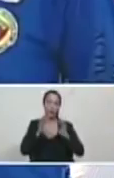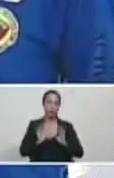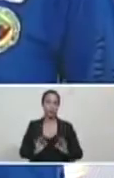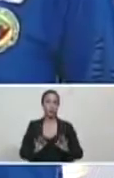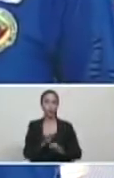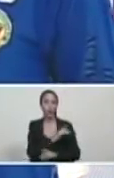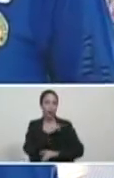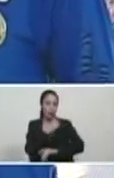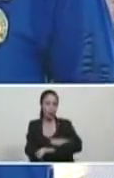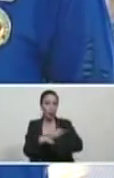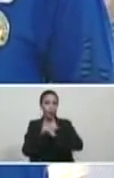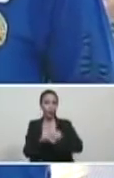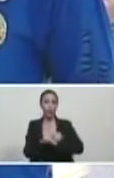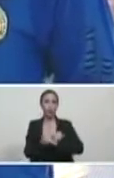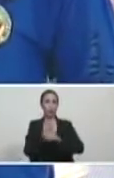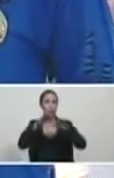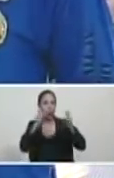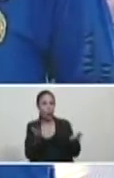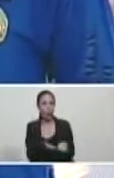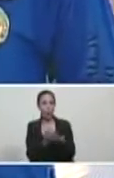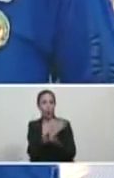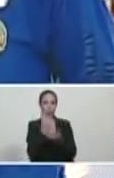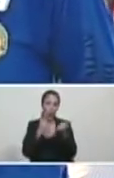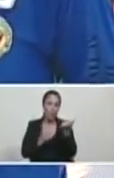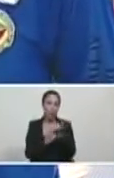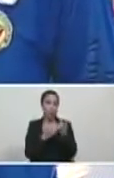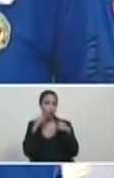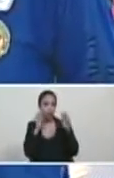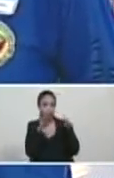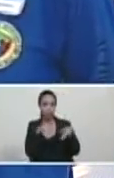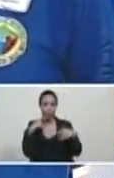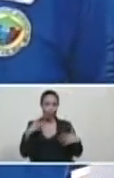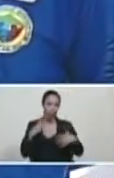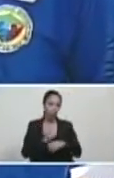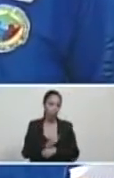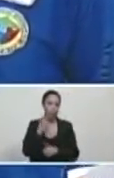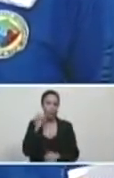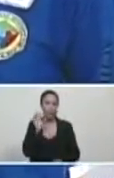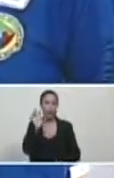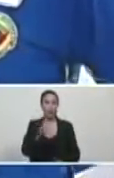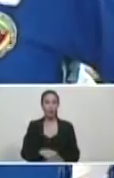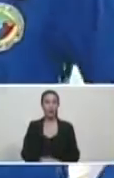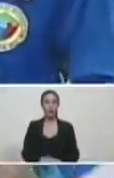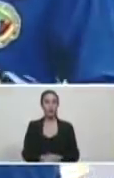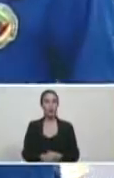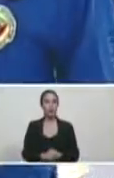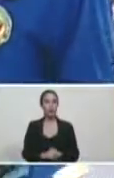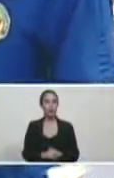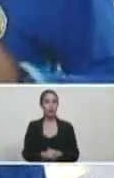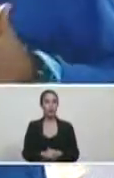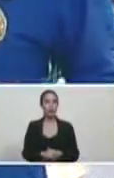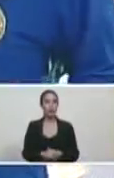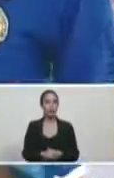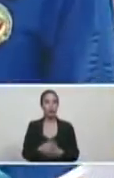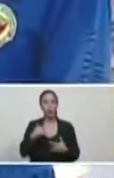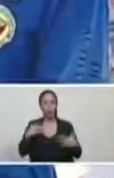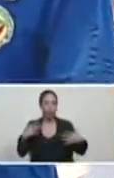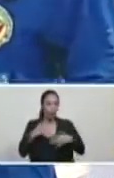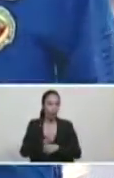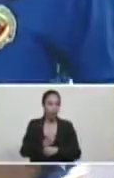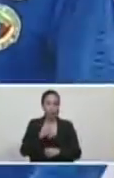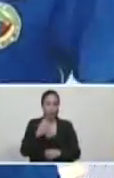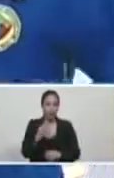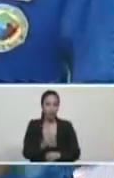la punta de lanza a nivel mundial. Nosotros confiamos en nuestro país. Nosotros confiamos en que tenemos una dirigencia y tenemos